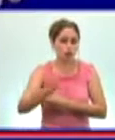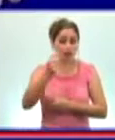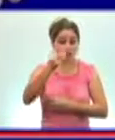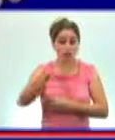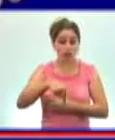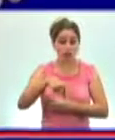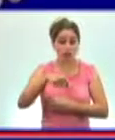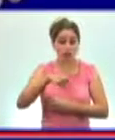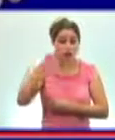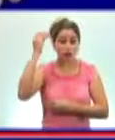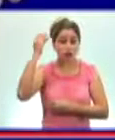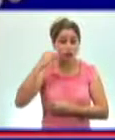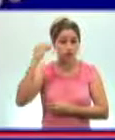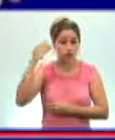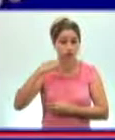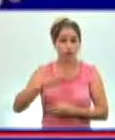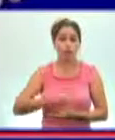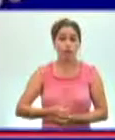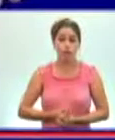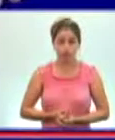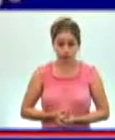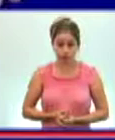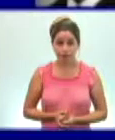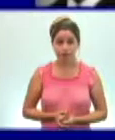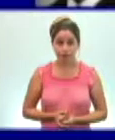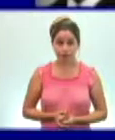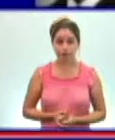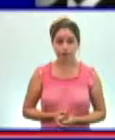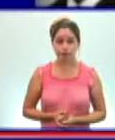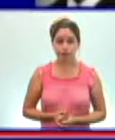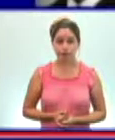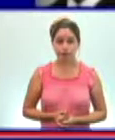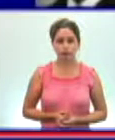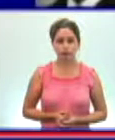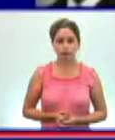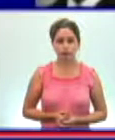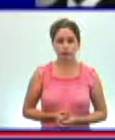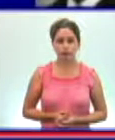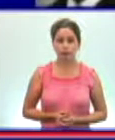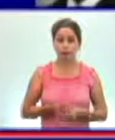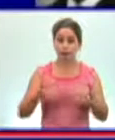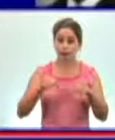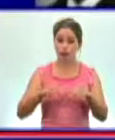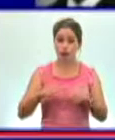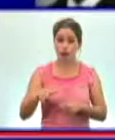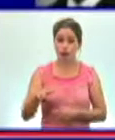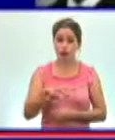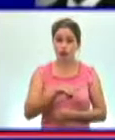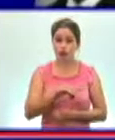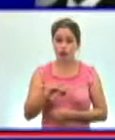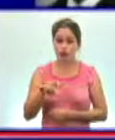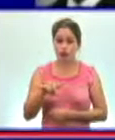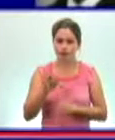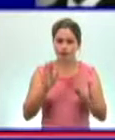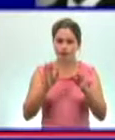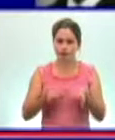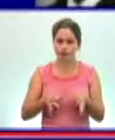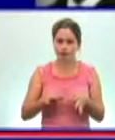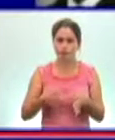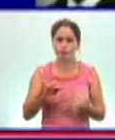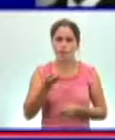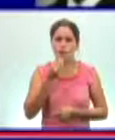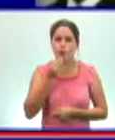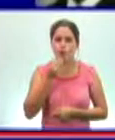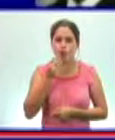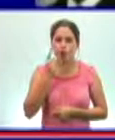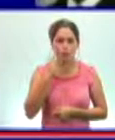circunstancias, yo soy yo y mi contexto en términos generales. En ese mismo sentido, podemos encontrar la carta que le